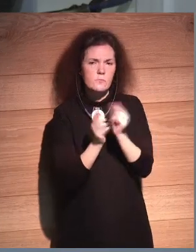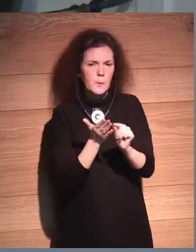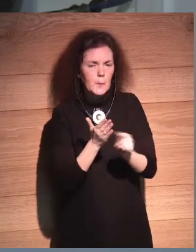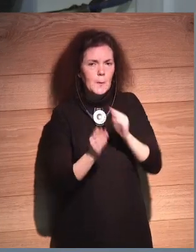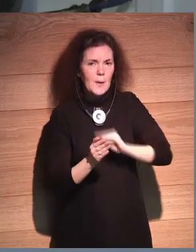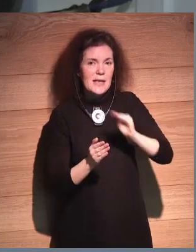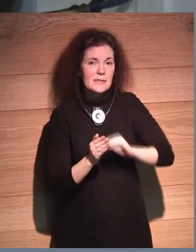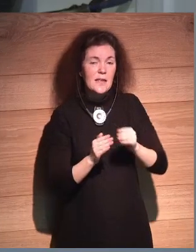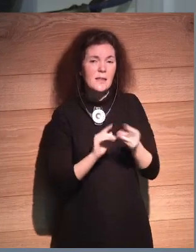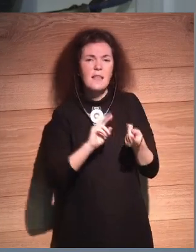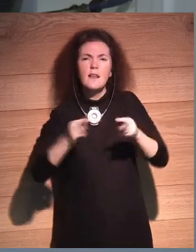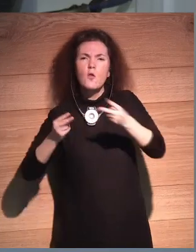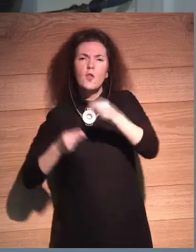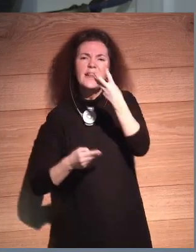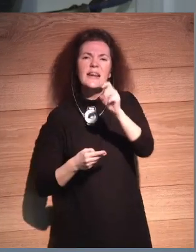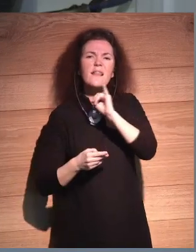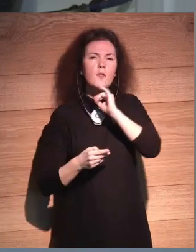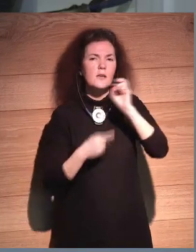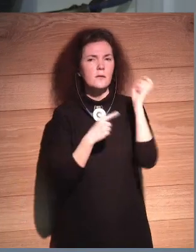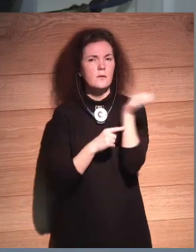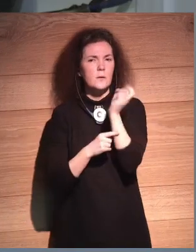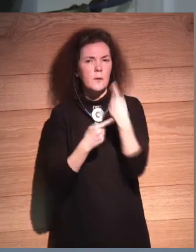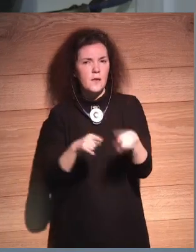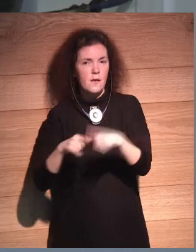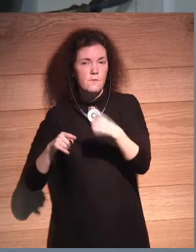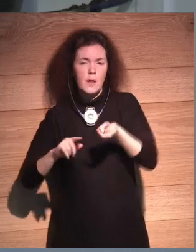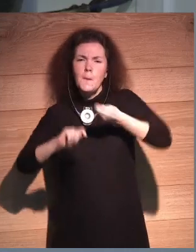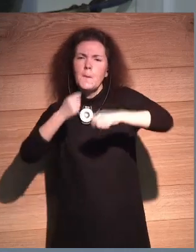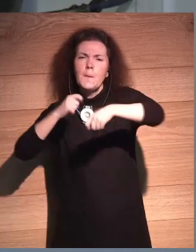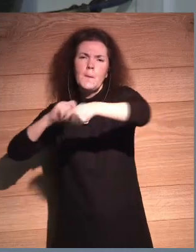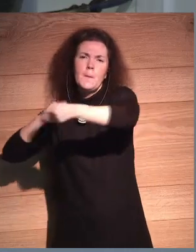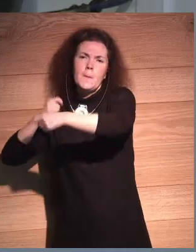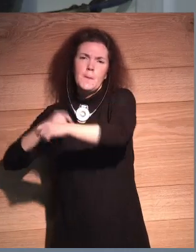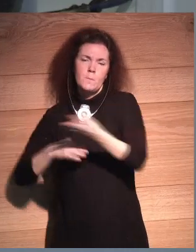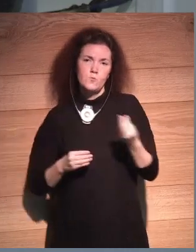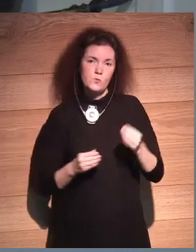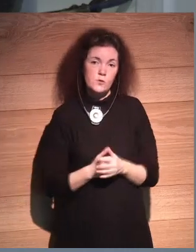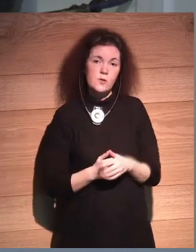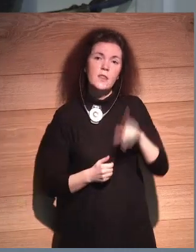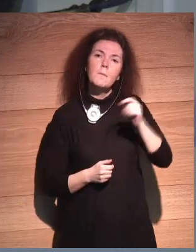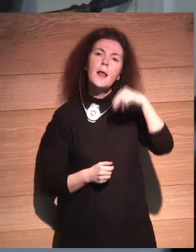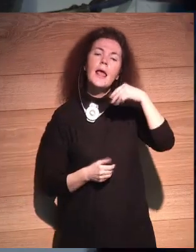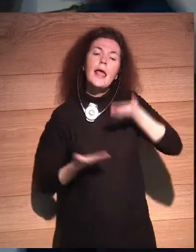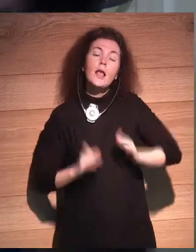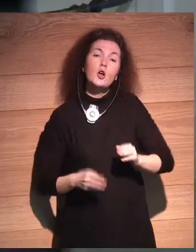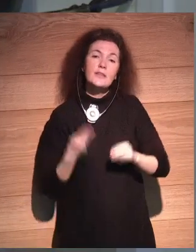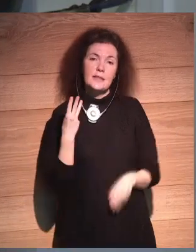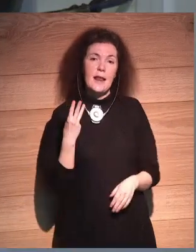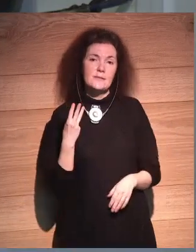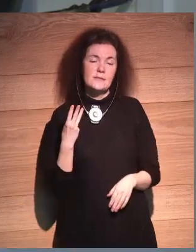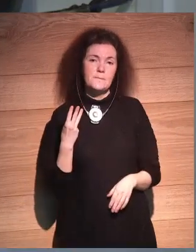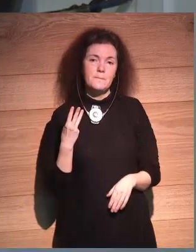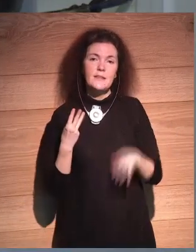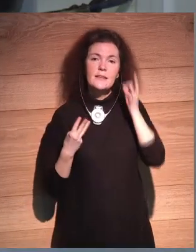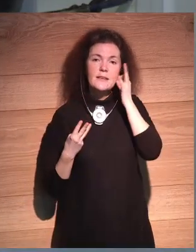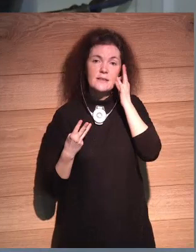a más de 30 idiomas, que han vendido múltiples ejemplares. Es también padre de tres